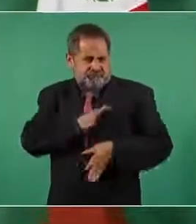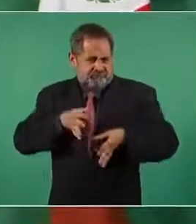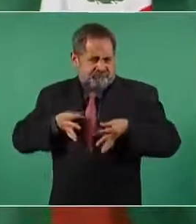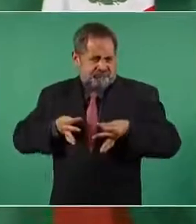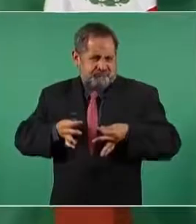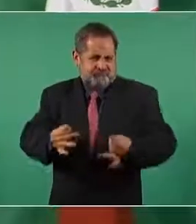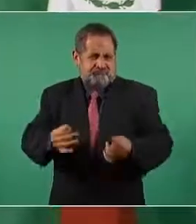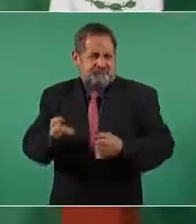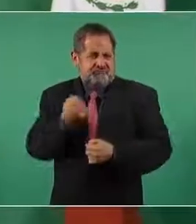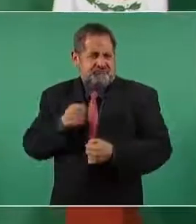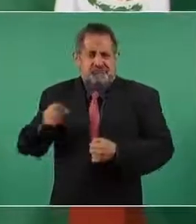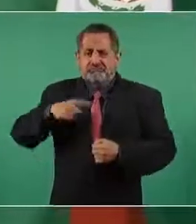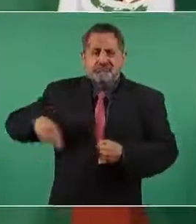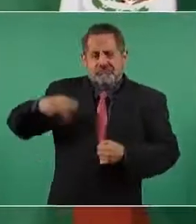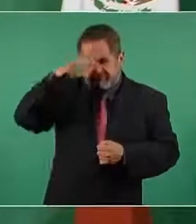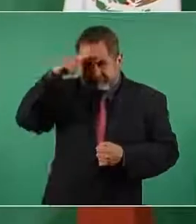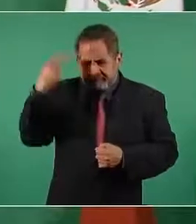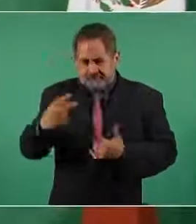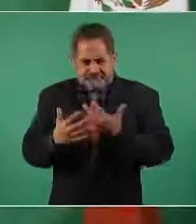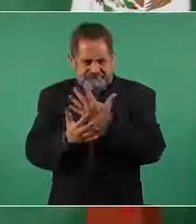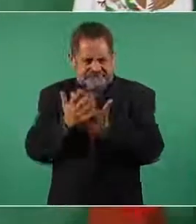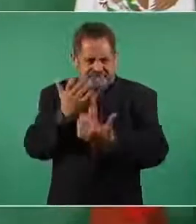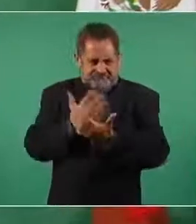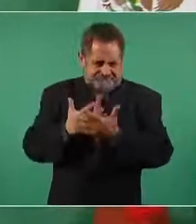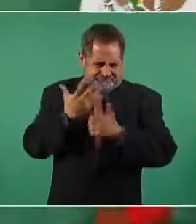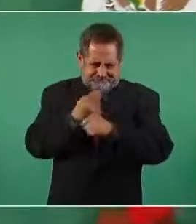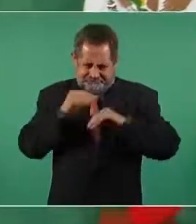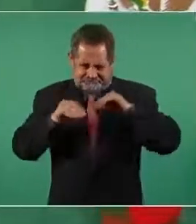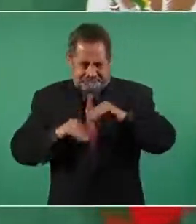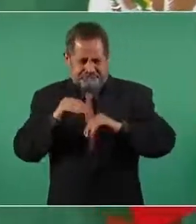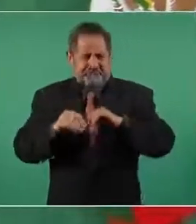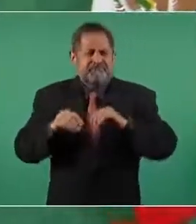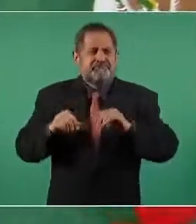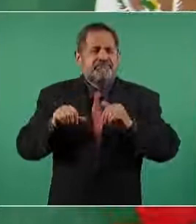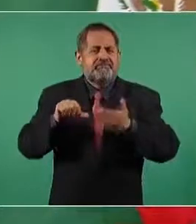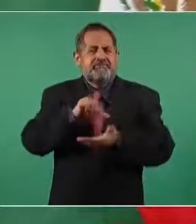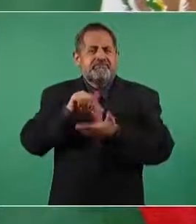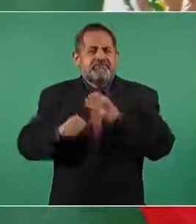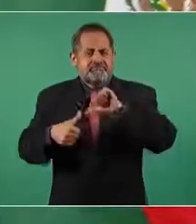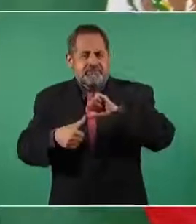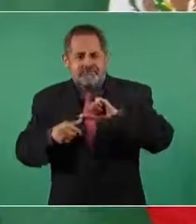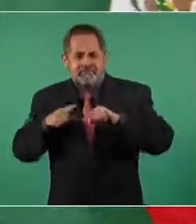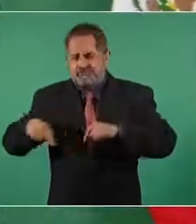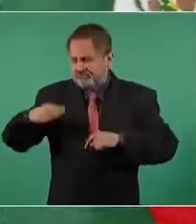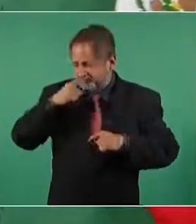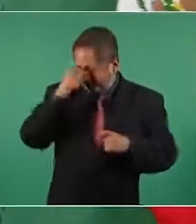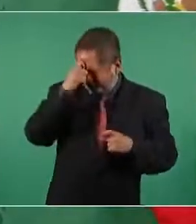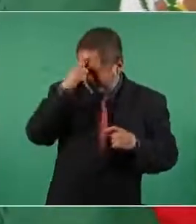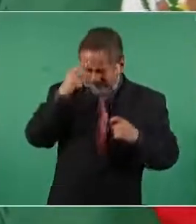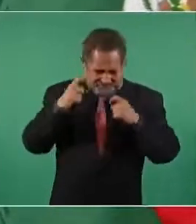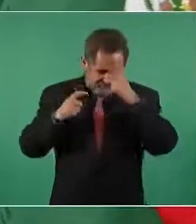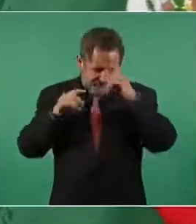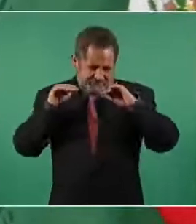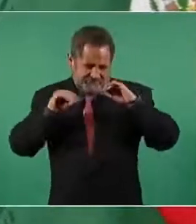de la mano de obra mexicana, centroamericana, la creatividad